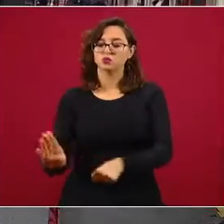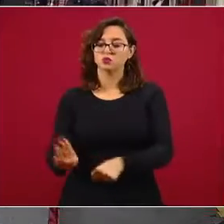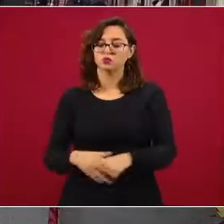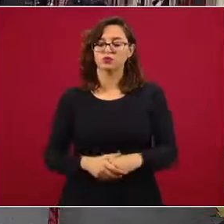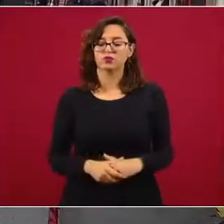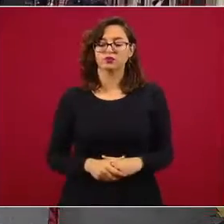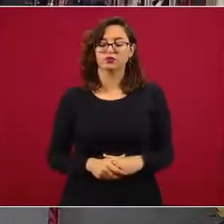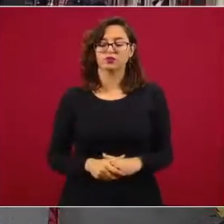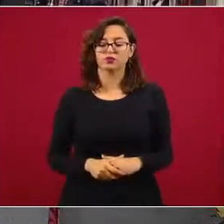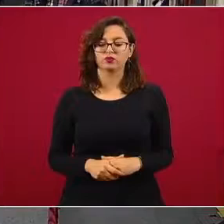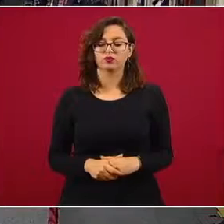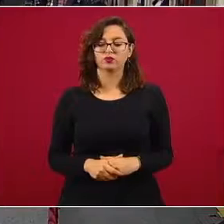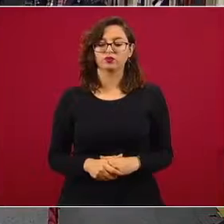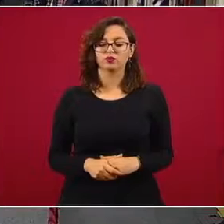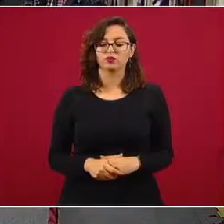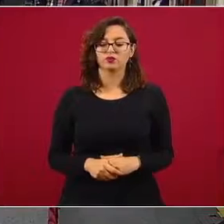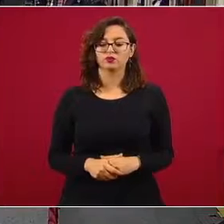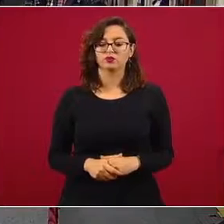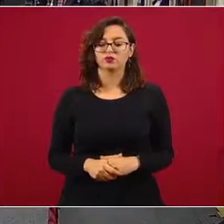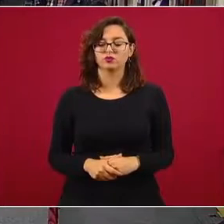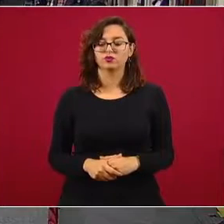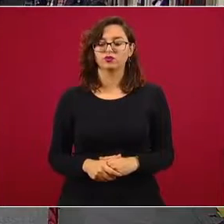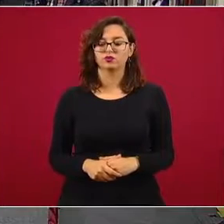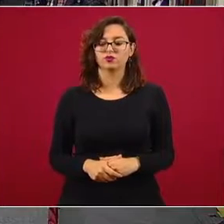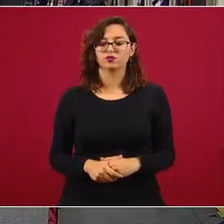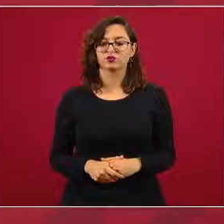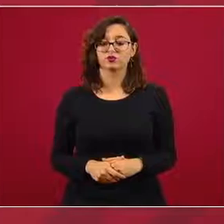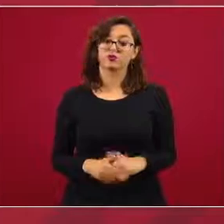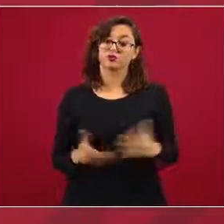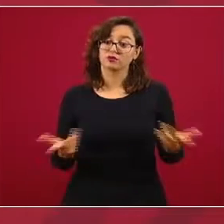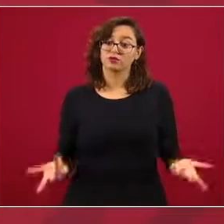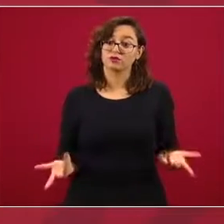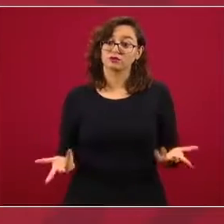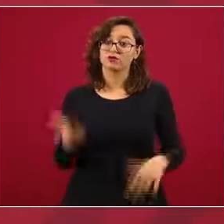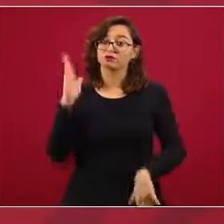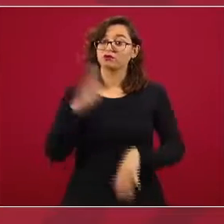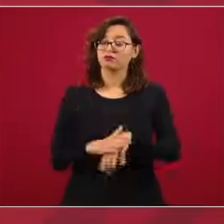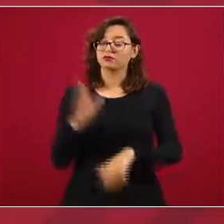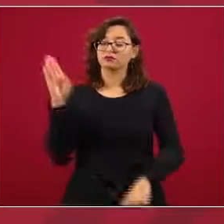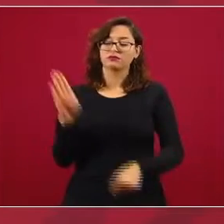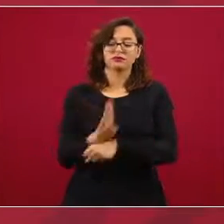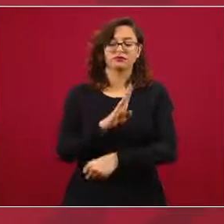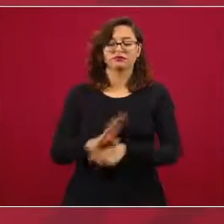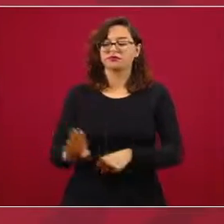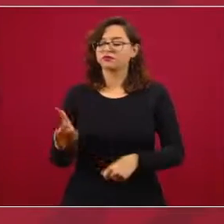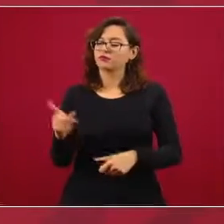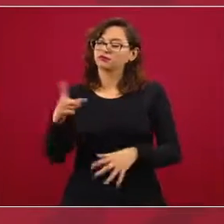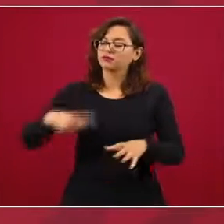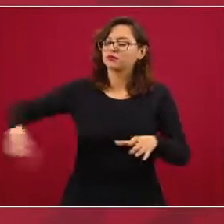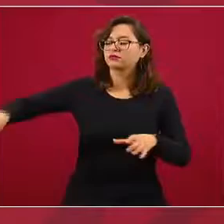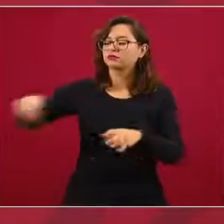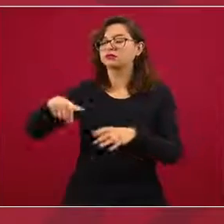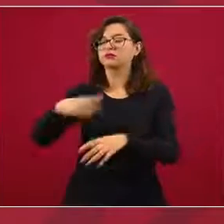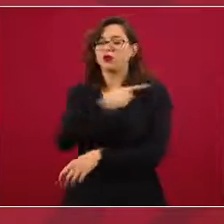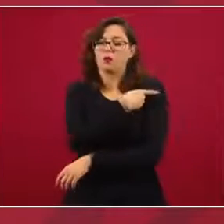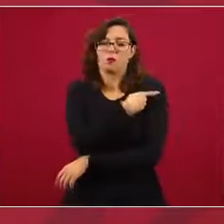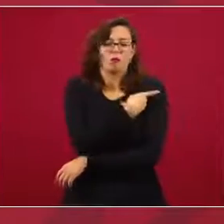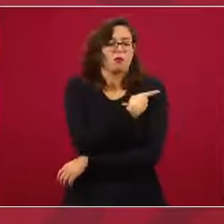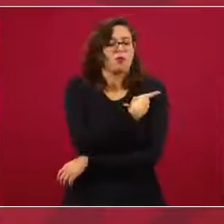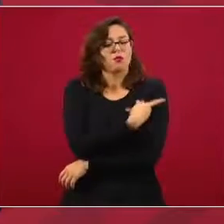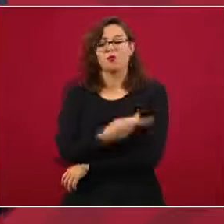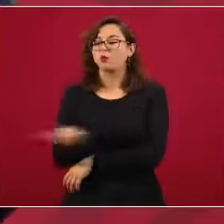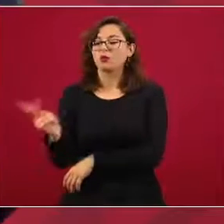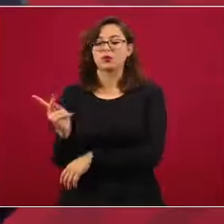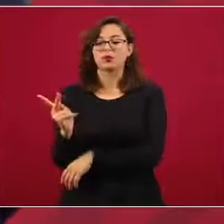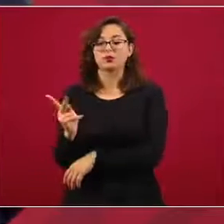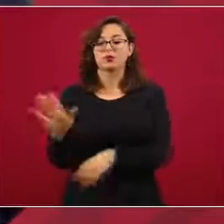A todos nos conviene. Y mucho más a los pobres, porque lo que